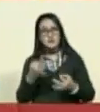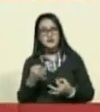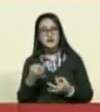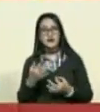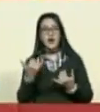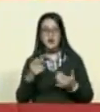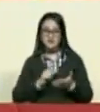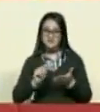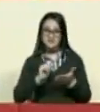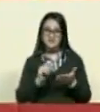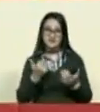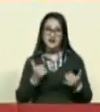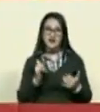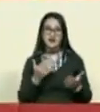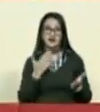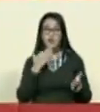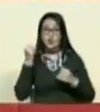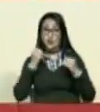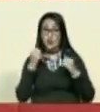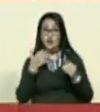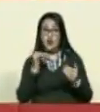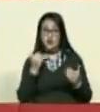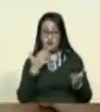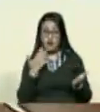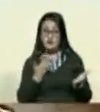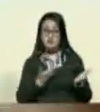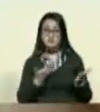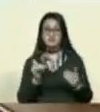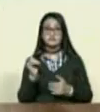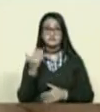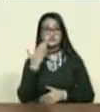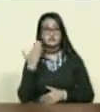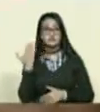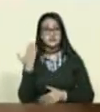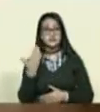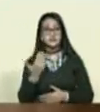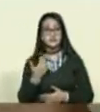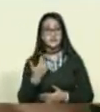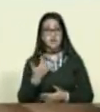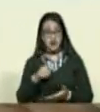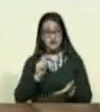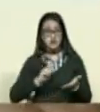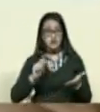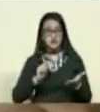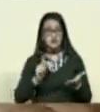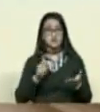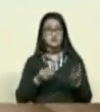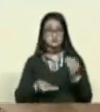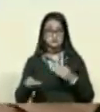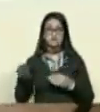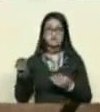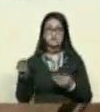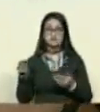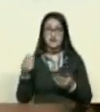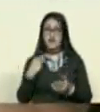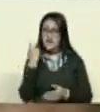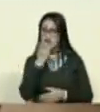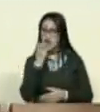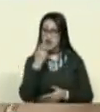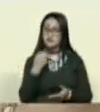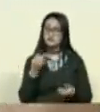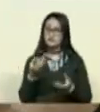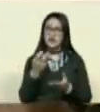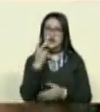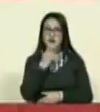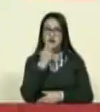aquí está escrito, por si tienen alguna duda. Aquí está escrito. ¿Lo quieren escrito? Tómenlo escrito. ¿Lo quieres en inglés? Tómalo en